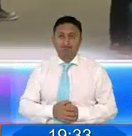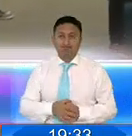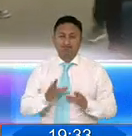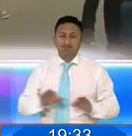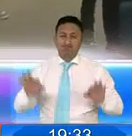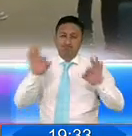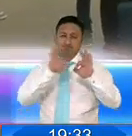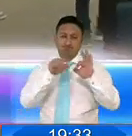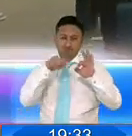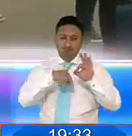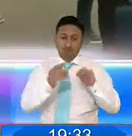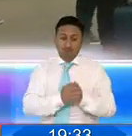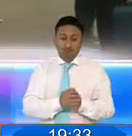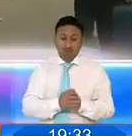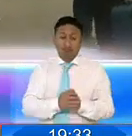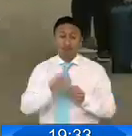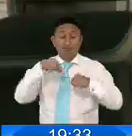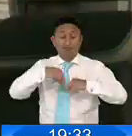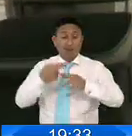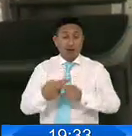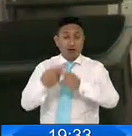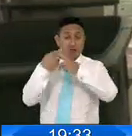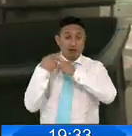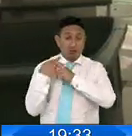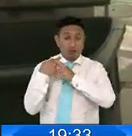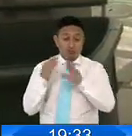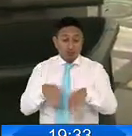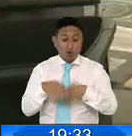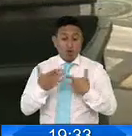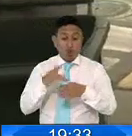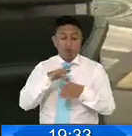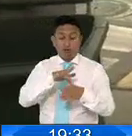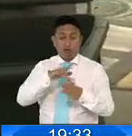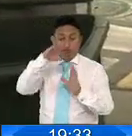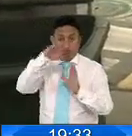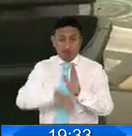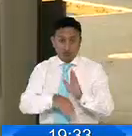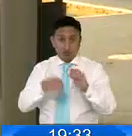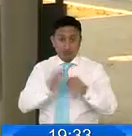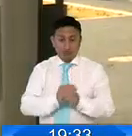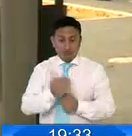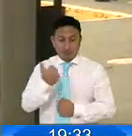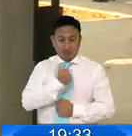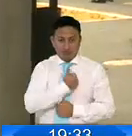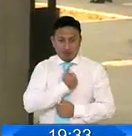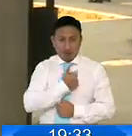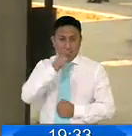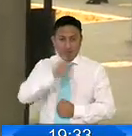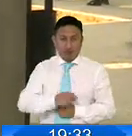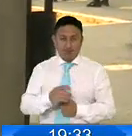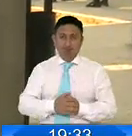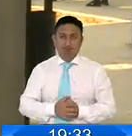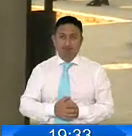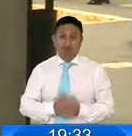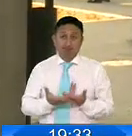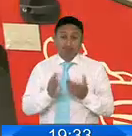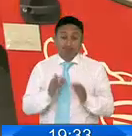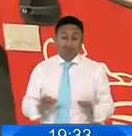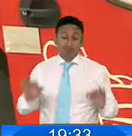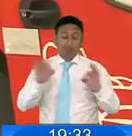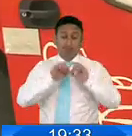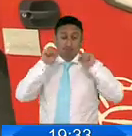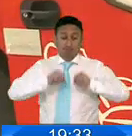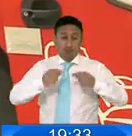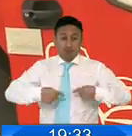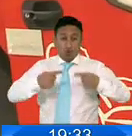reiterar que la mayor carga de responsabilidad para reducir los riesgos de contagio en los viajes es de los ciudadanos. Es indispensable el